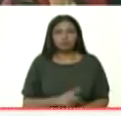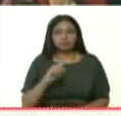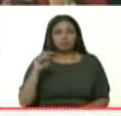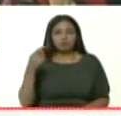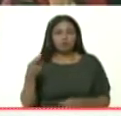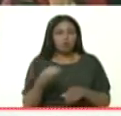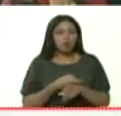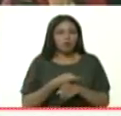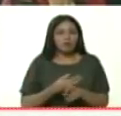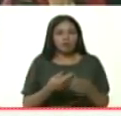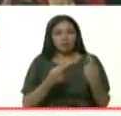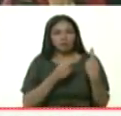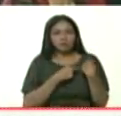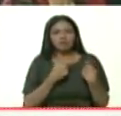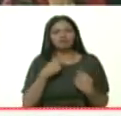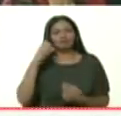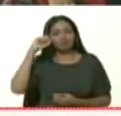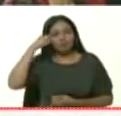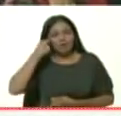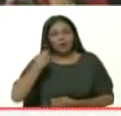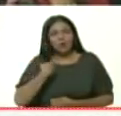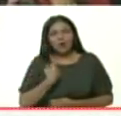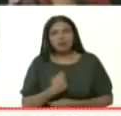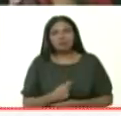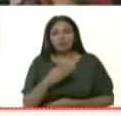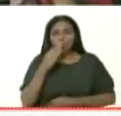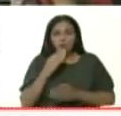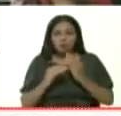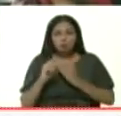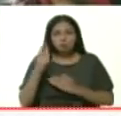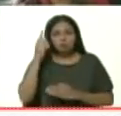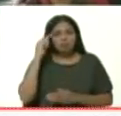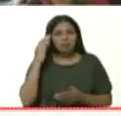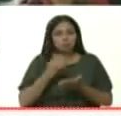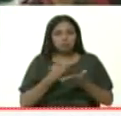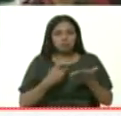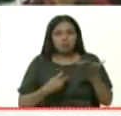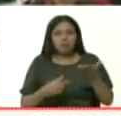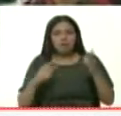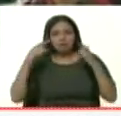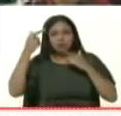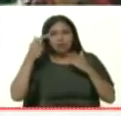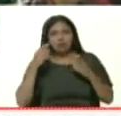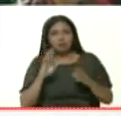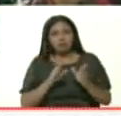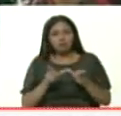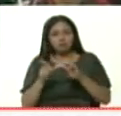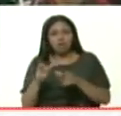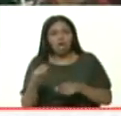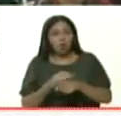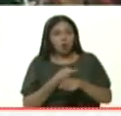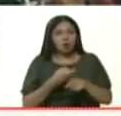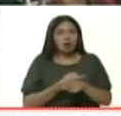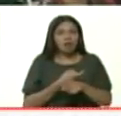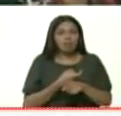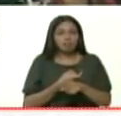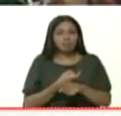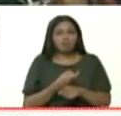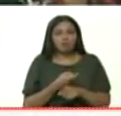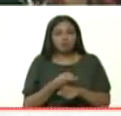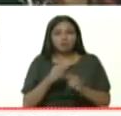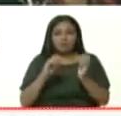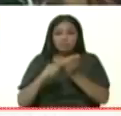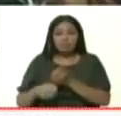gobernadora encargada, recuerdo. Y humildemente un día le propusieron al comandante Chávez su candidatura para gobernadora del Delta de